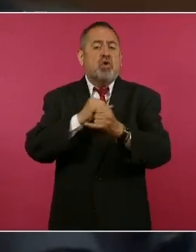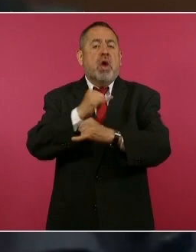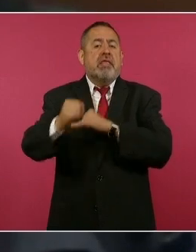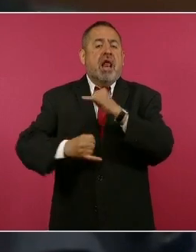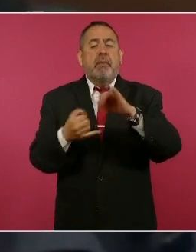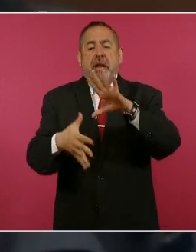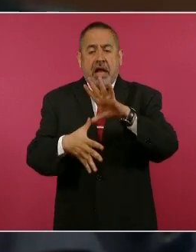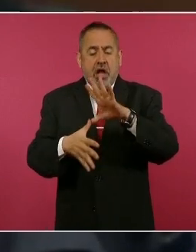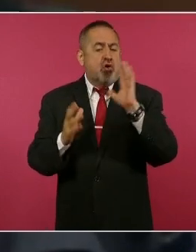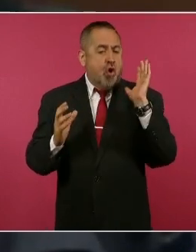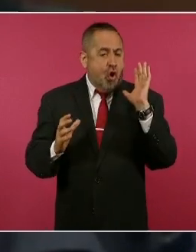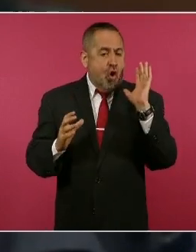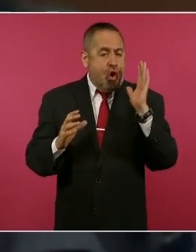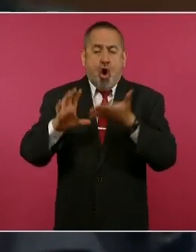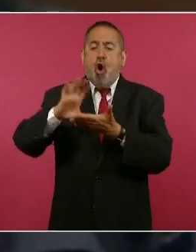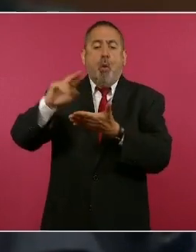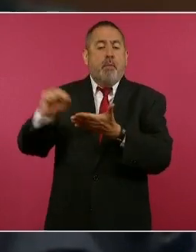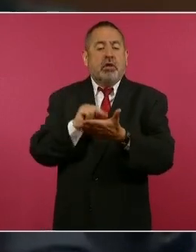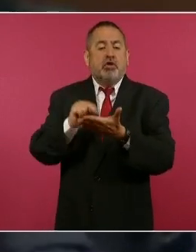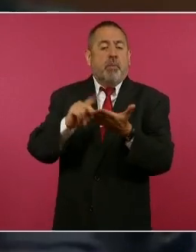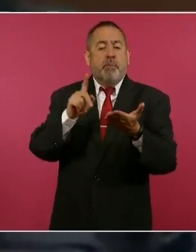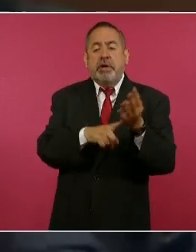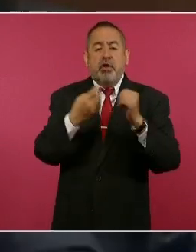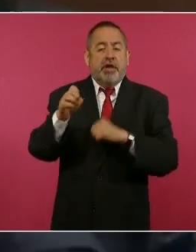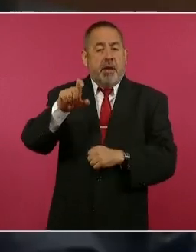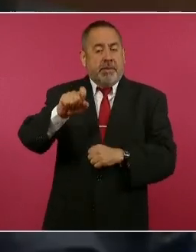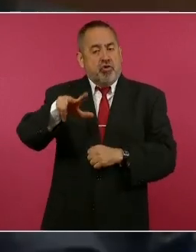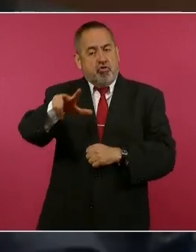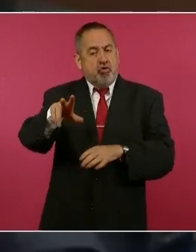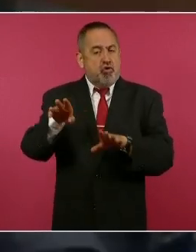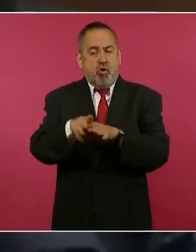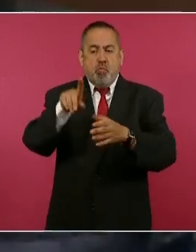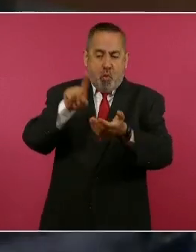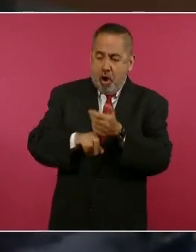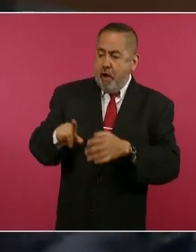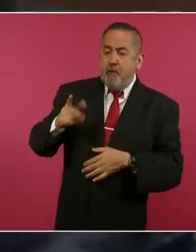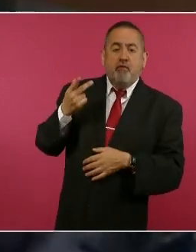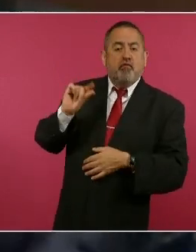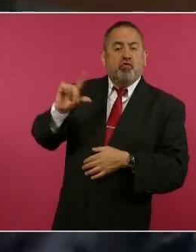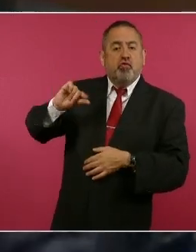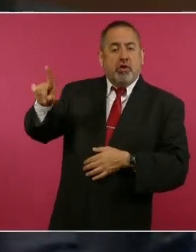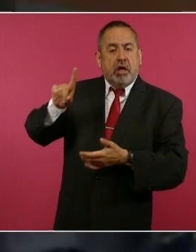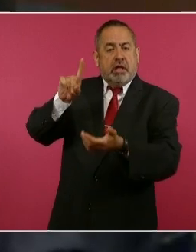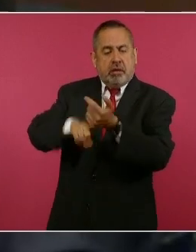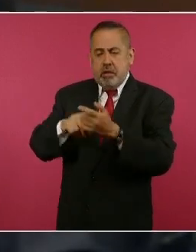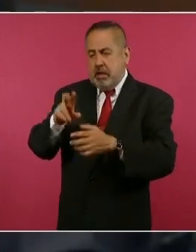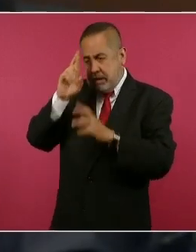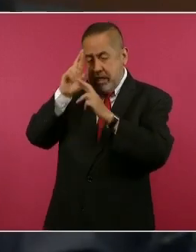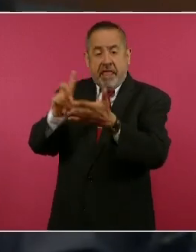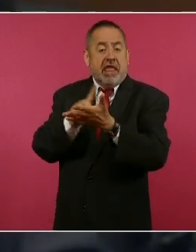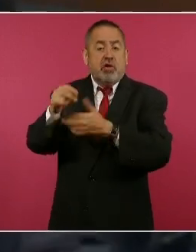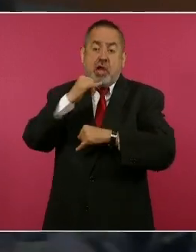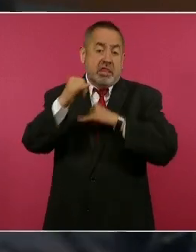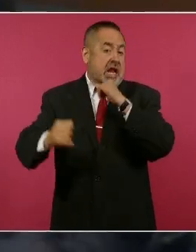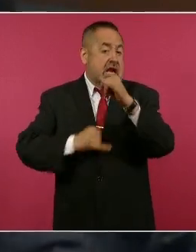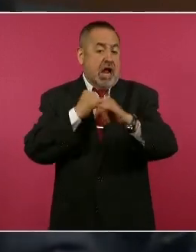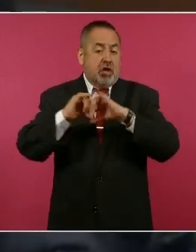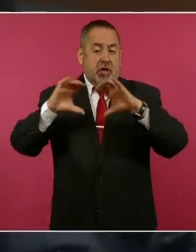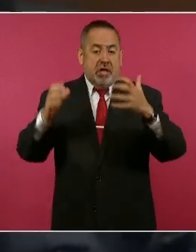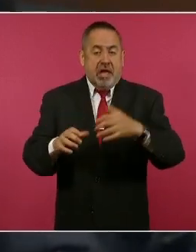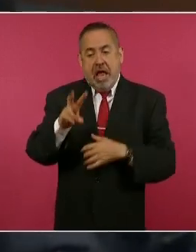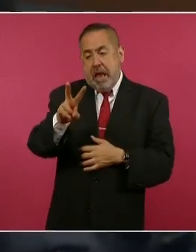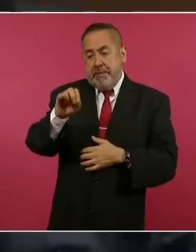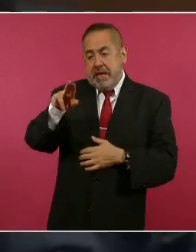interamericano, con la Convención de 1928 sobre funcionarios diplomáticos, como en el derecho internacional general, con la Convención de Viena